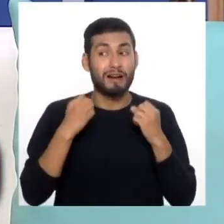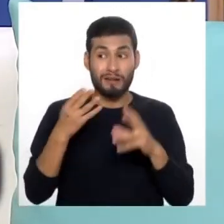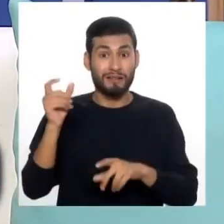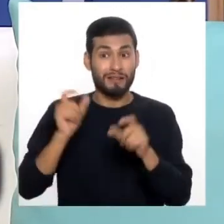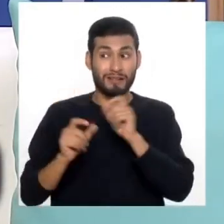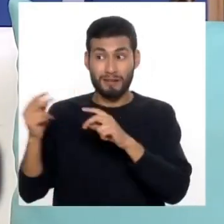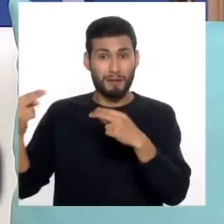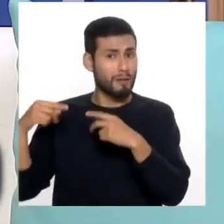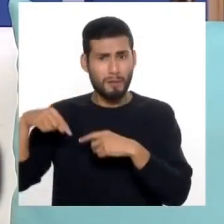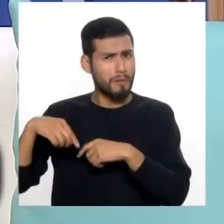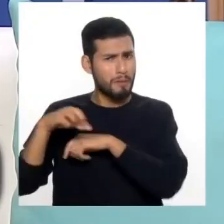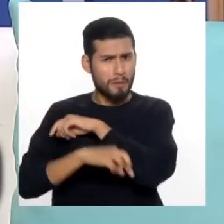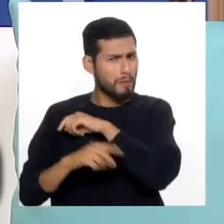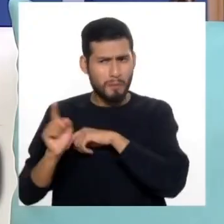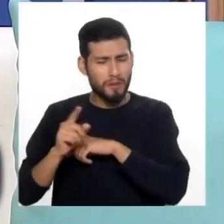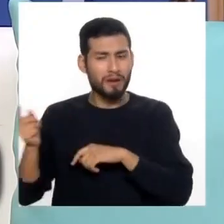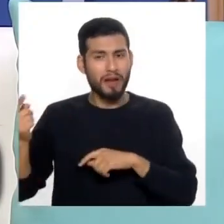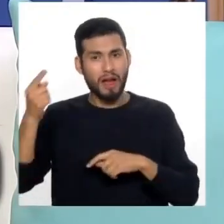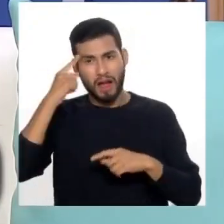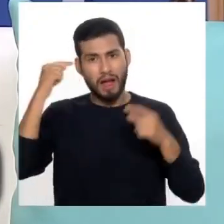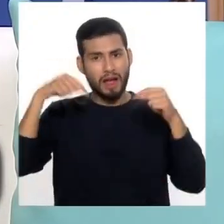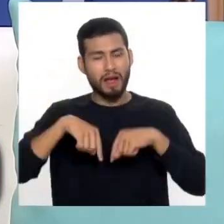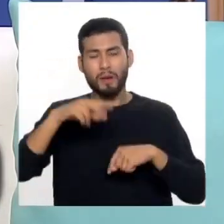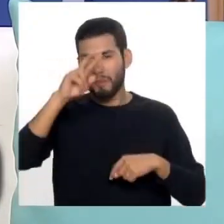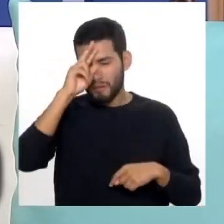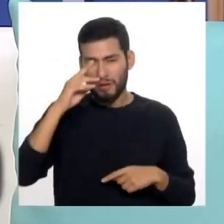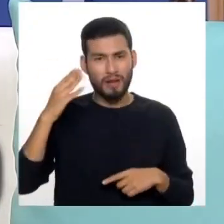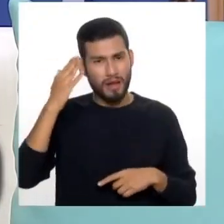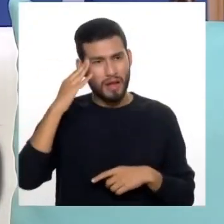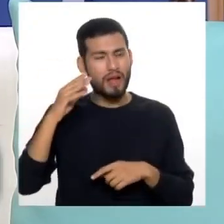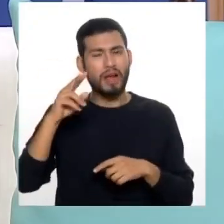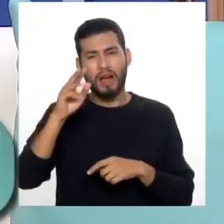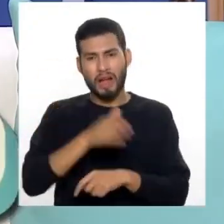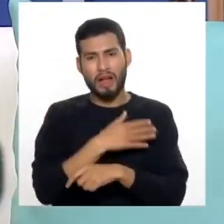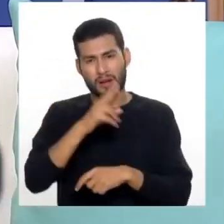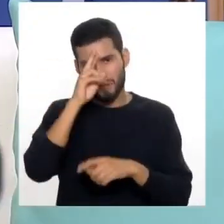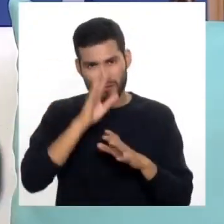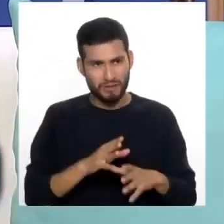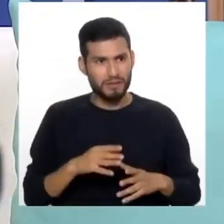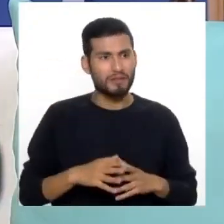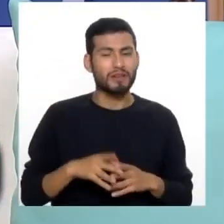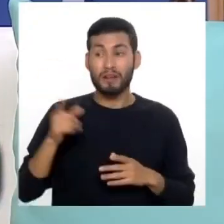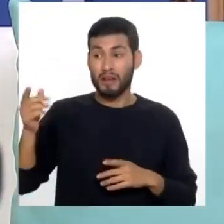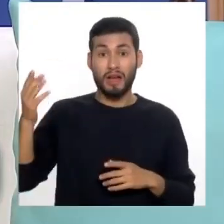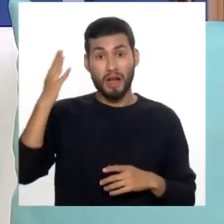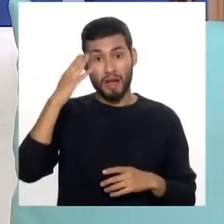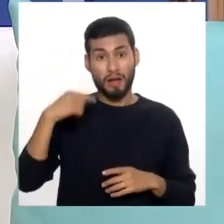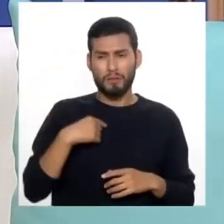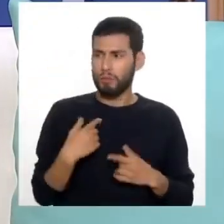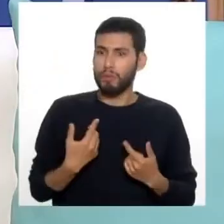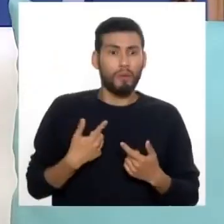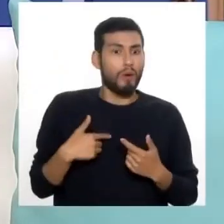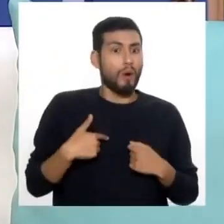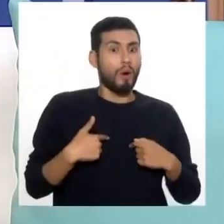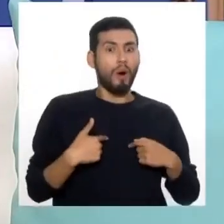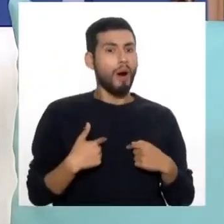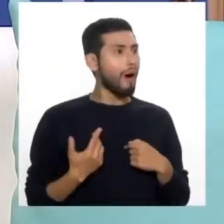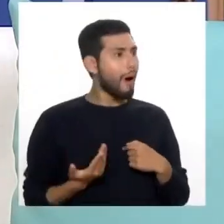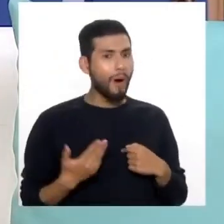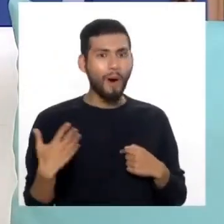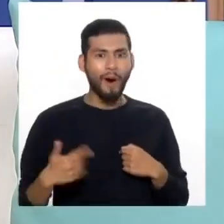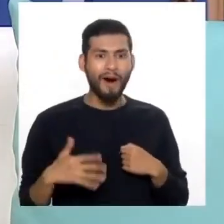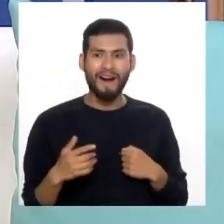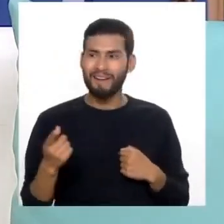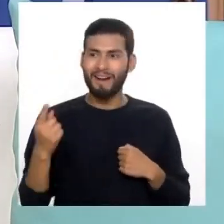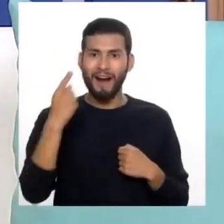no son de nuestro país saben del Perú. Claro. Saben de los cantantes peruanos. Sabían de mí y yo decía, Dios mío, ¿qué es esto?